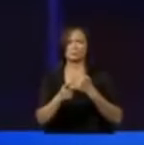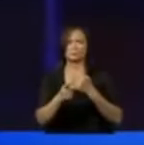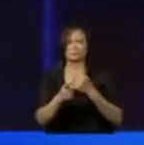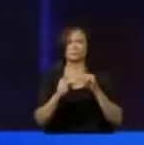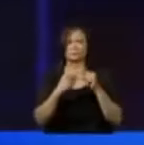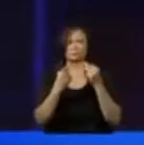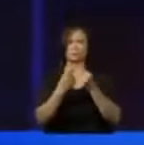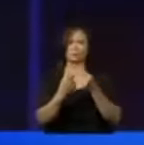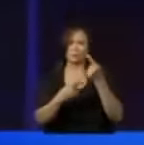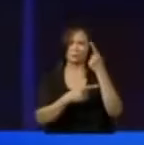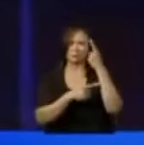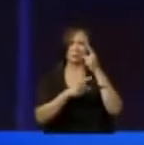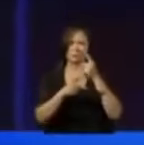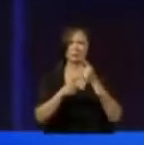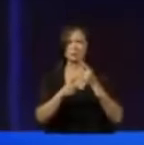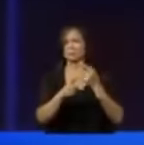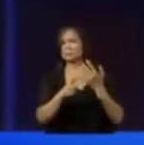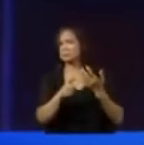operaciones y